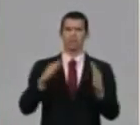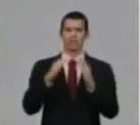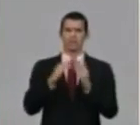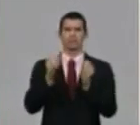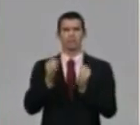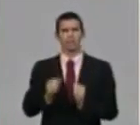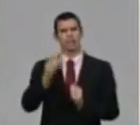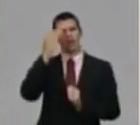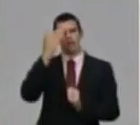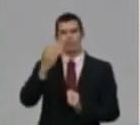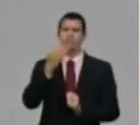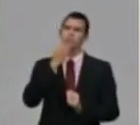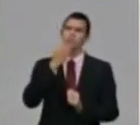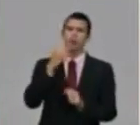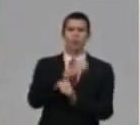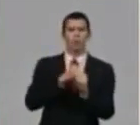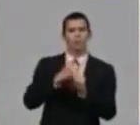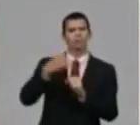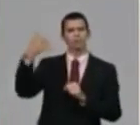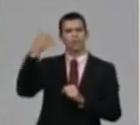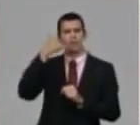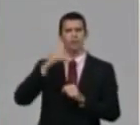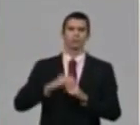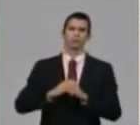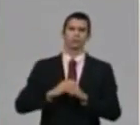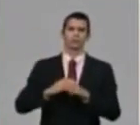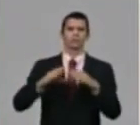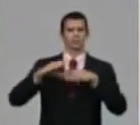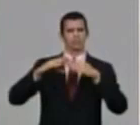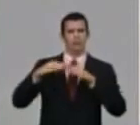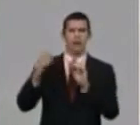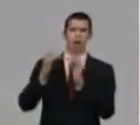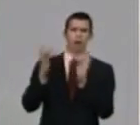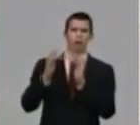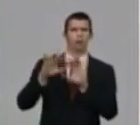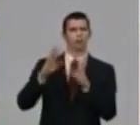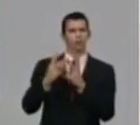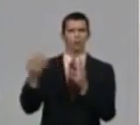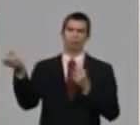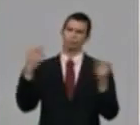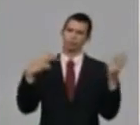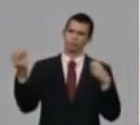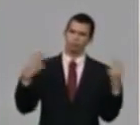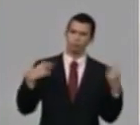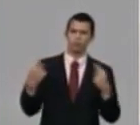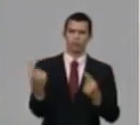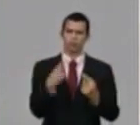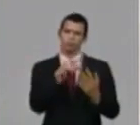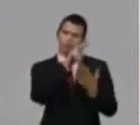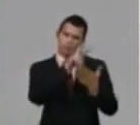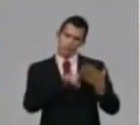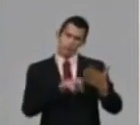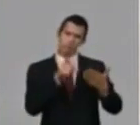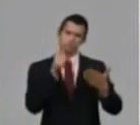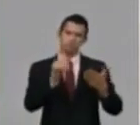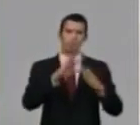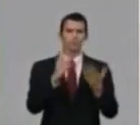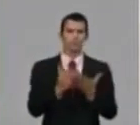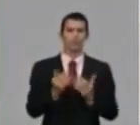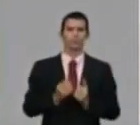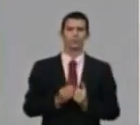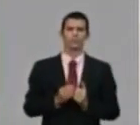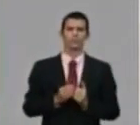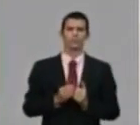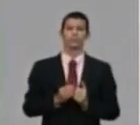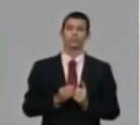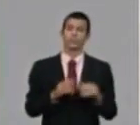a través del teléfono, a través del correo electrónico, han hecho llegar todas sus inquietudes. Nosotros tenemos activos todos los teléfonos del Ministerio